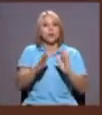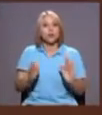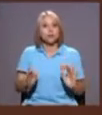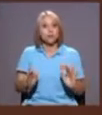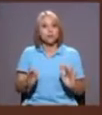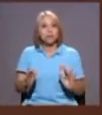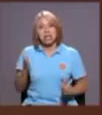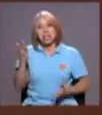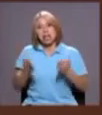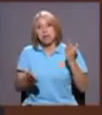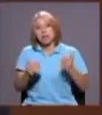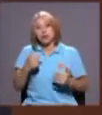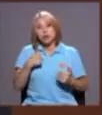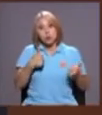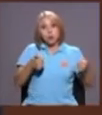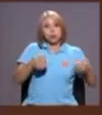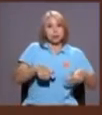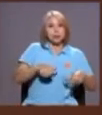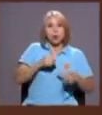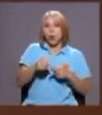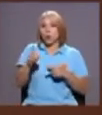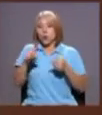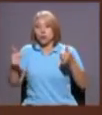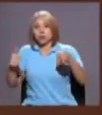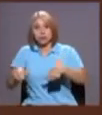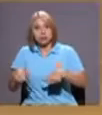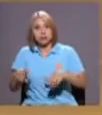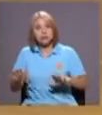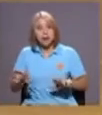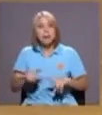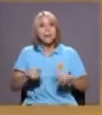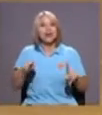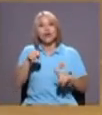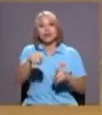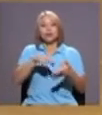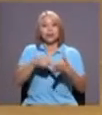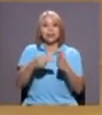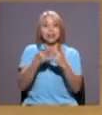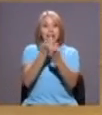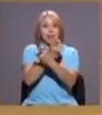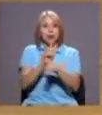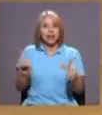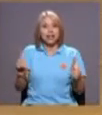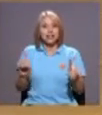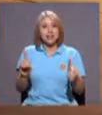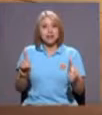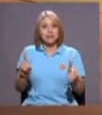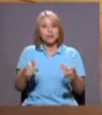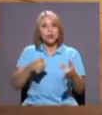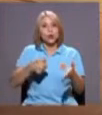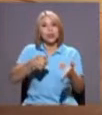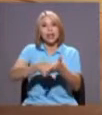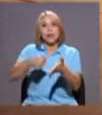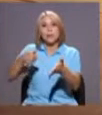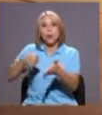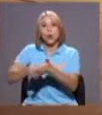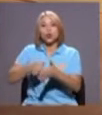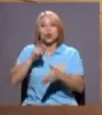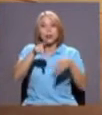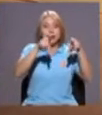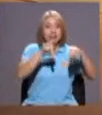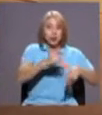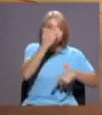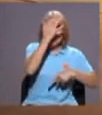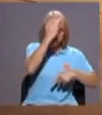puede parecer bien o le puede parecer mal, pero eso es la democracia, donde el voto de un intelectual vale igual